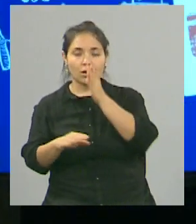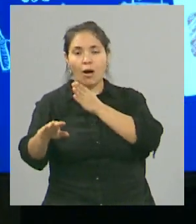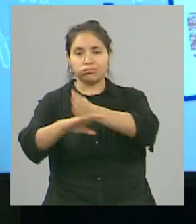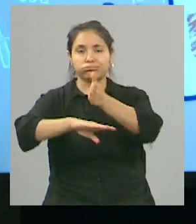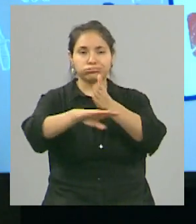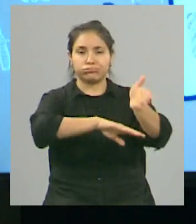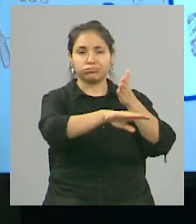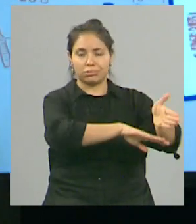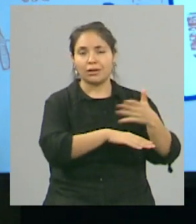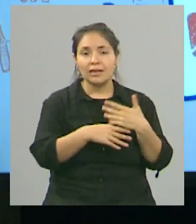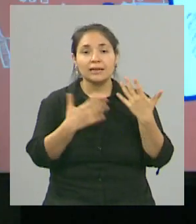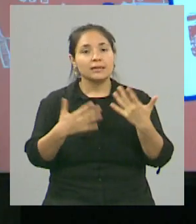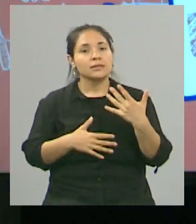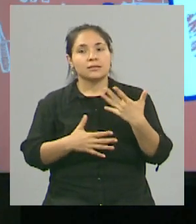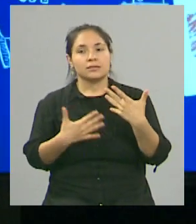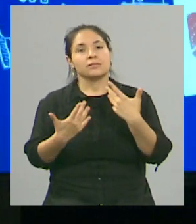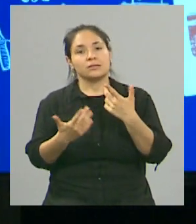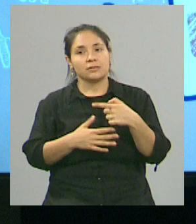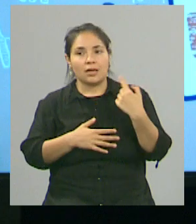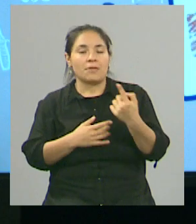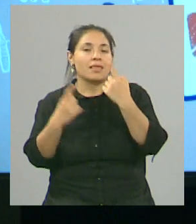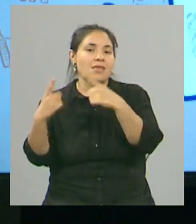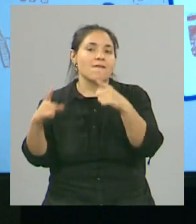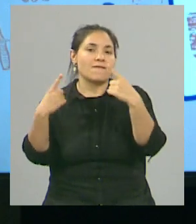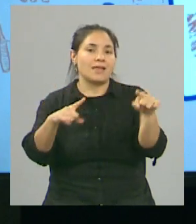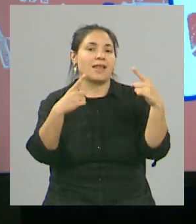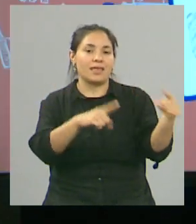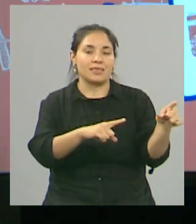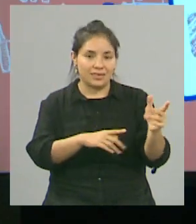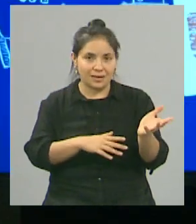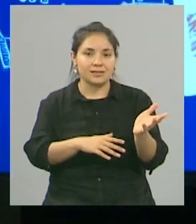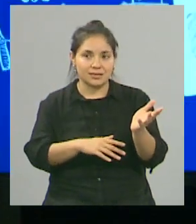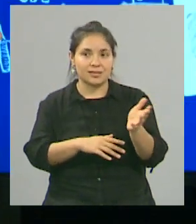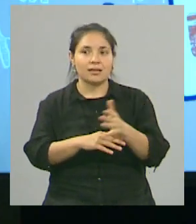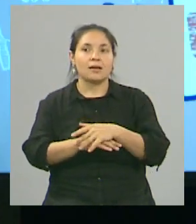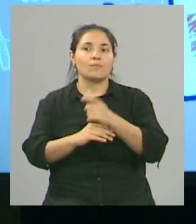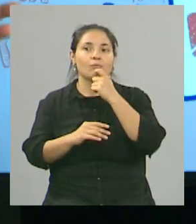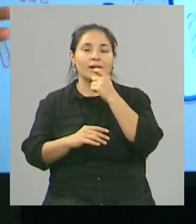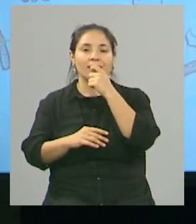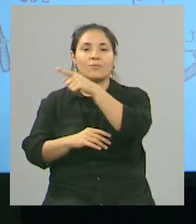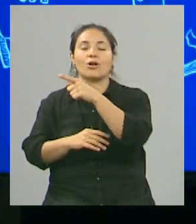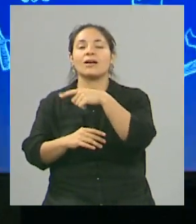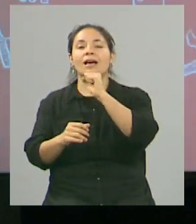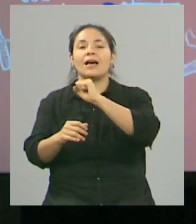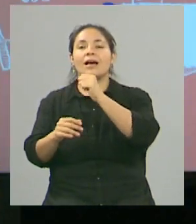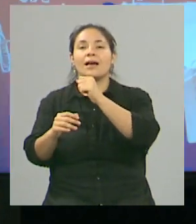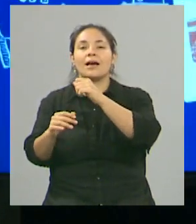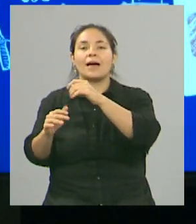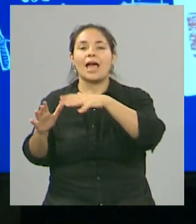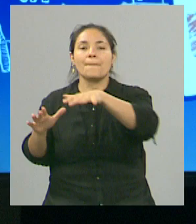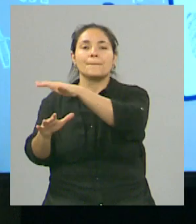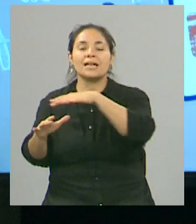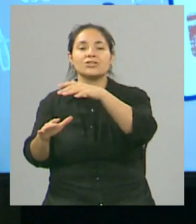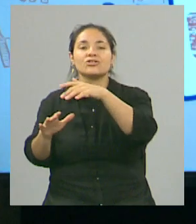las intensidades son muy diferentes a lo que podemos ver en la 6ª sección, en la 5ª sección, en lo que podemos ver en